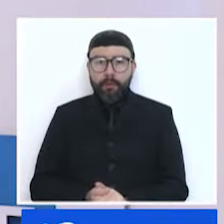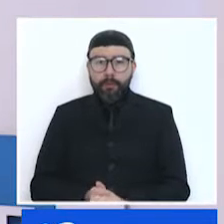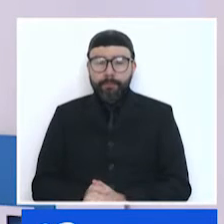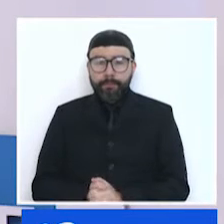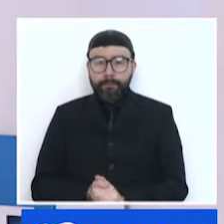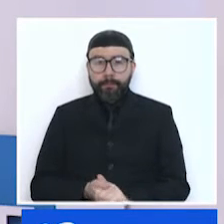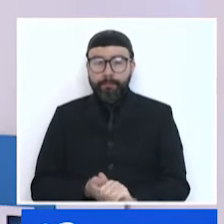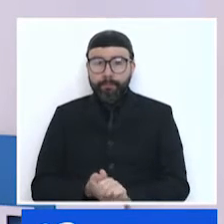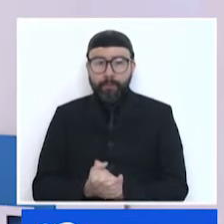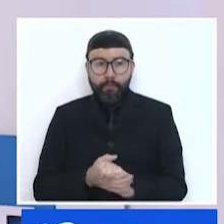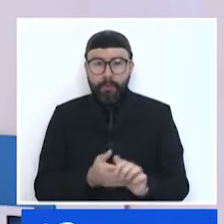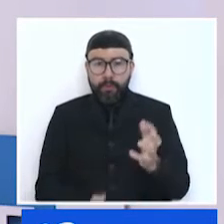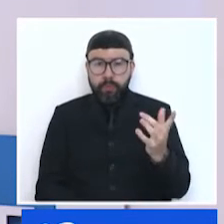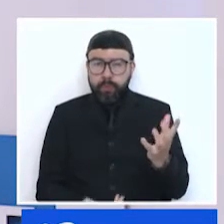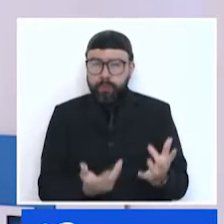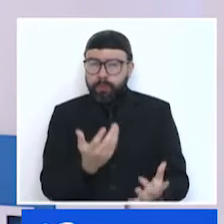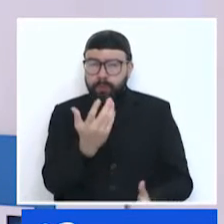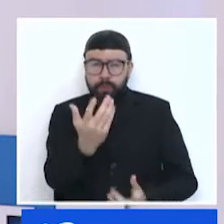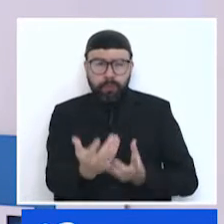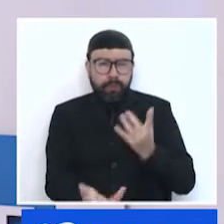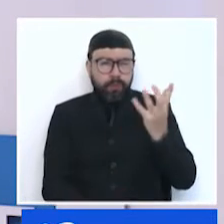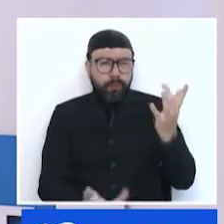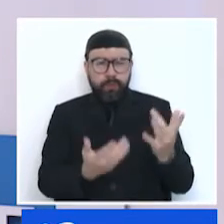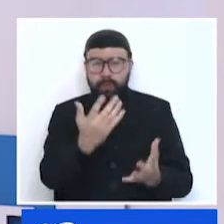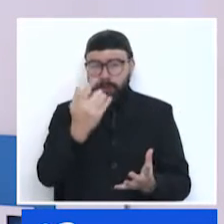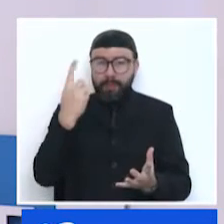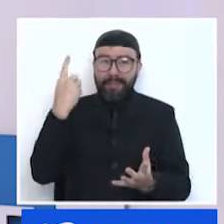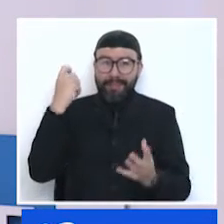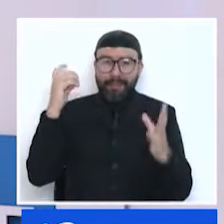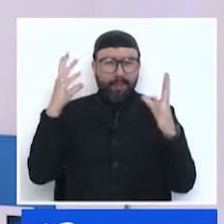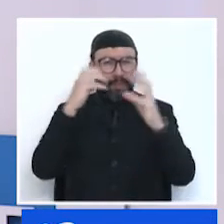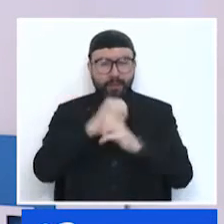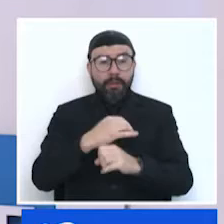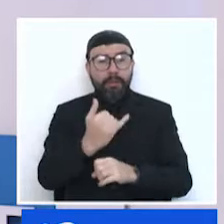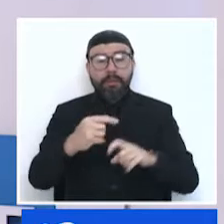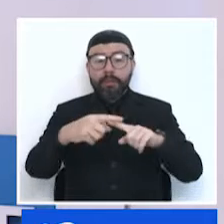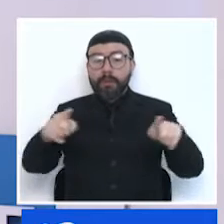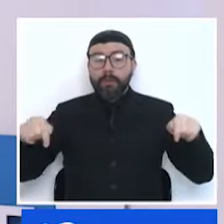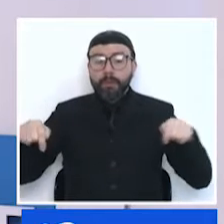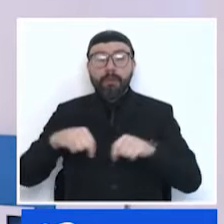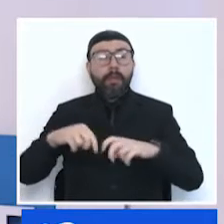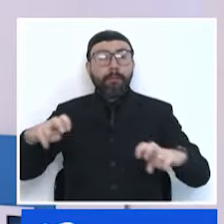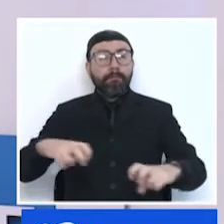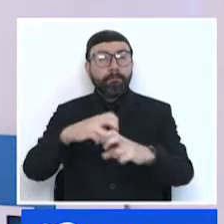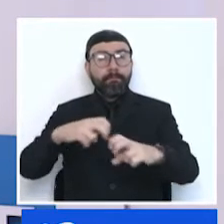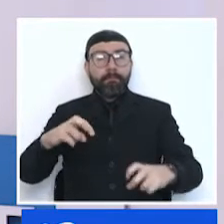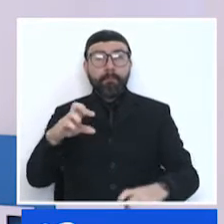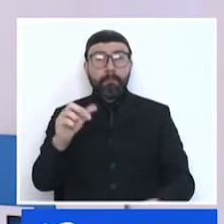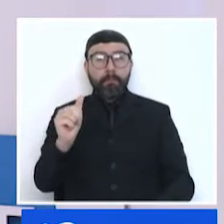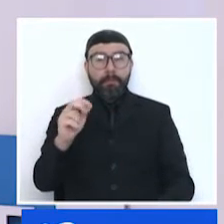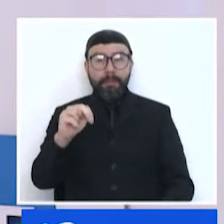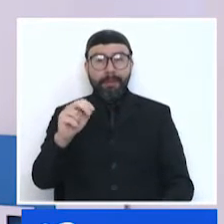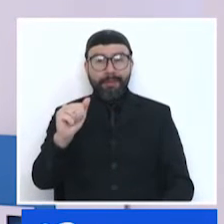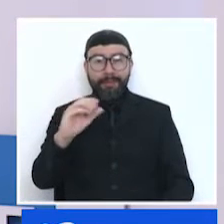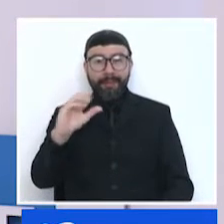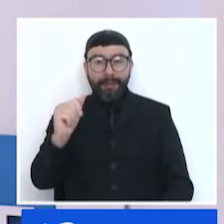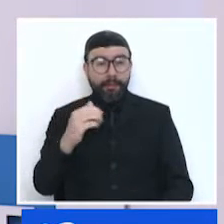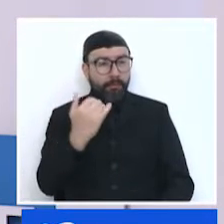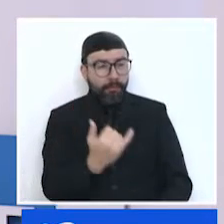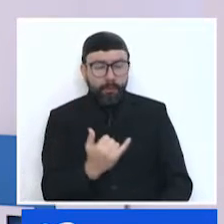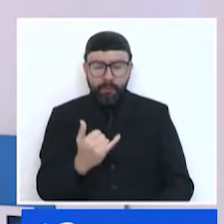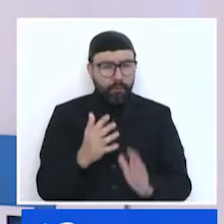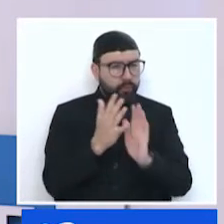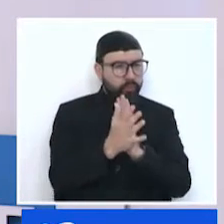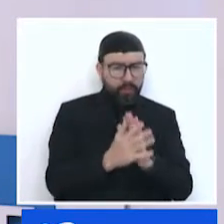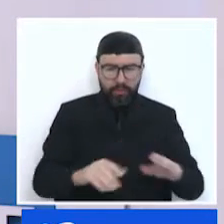Mucha atención, un incendio de grandes proporciones se presentó anoche en un área del Parque Nacional de la Cultura Agropecuaria Panaca. Dentro del reporte preliminar